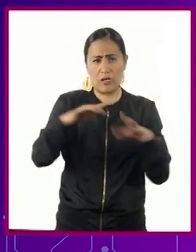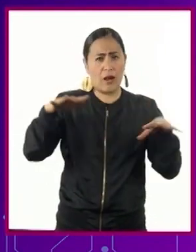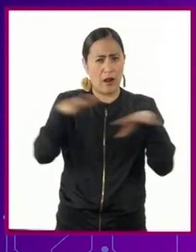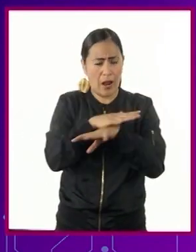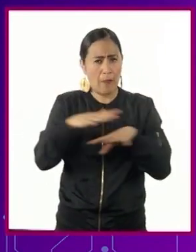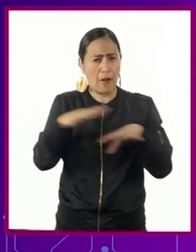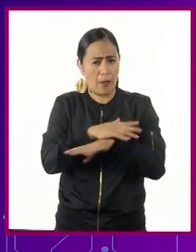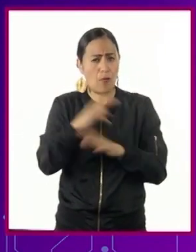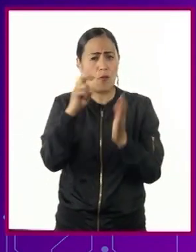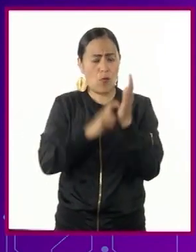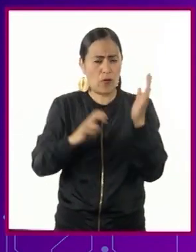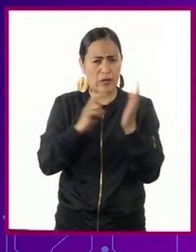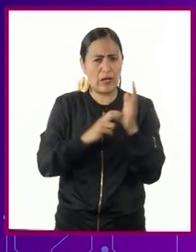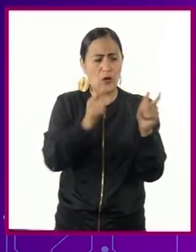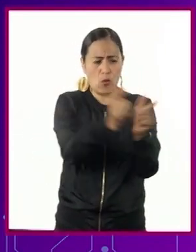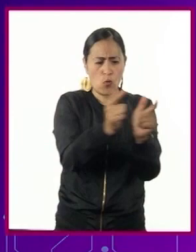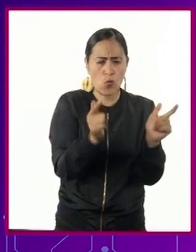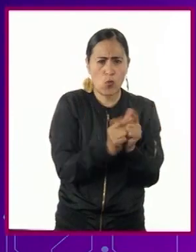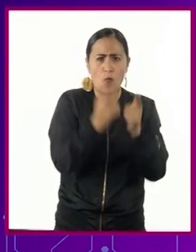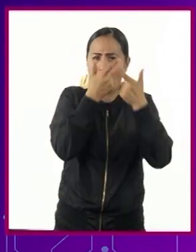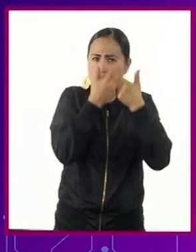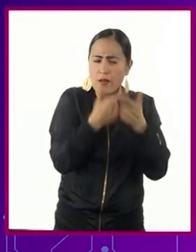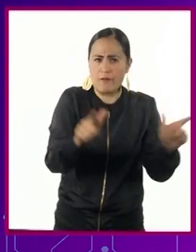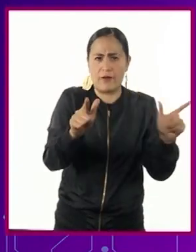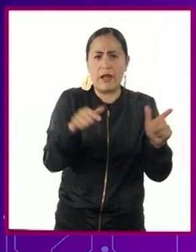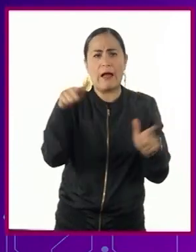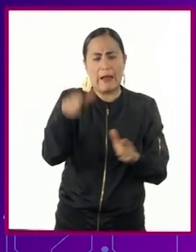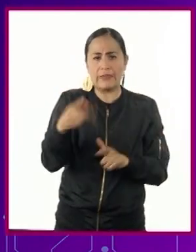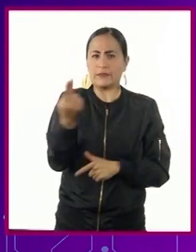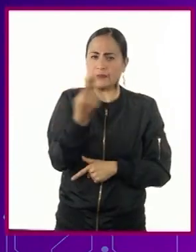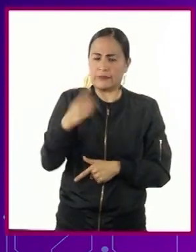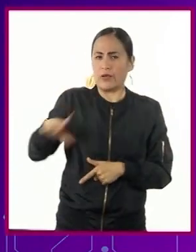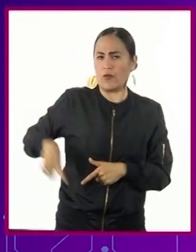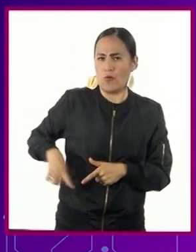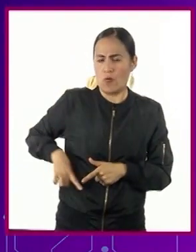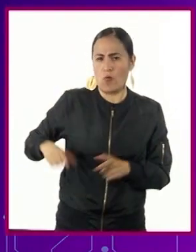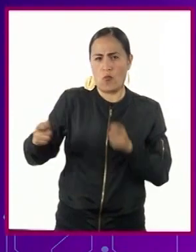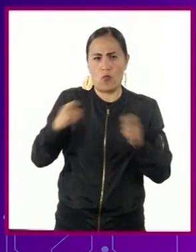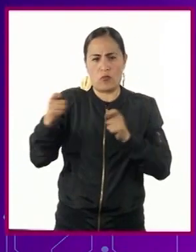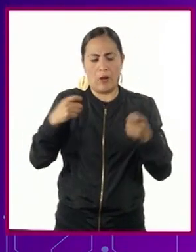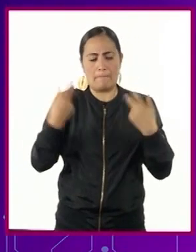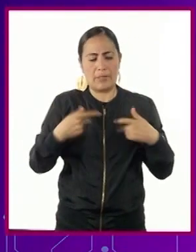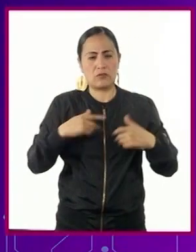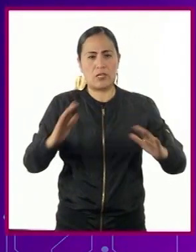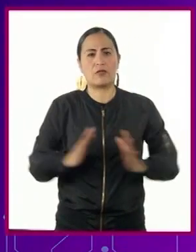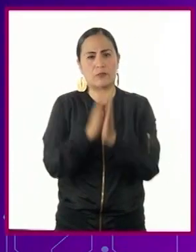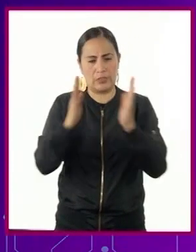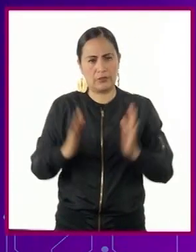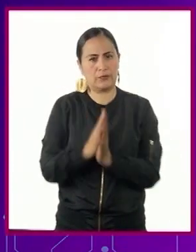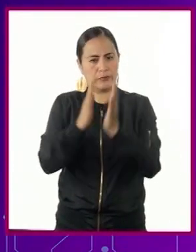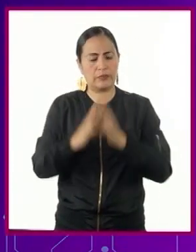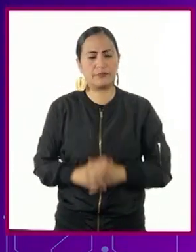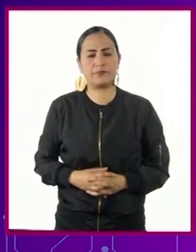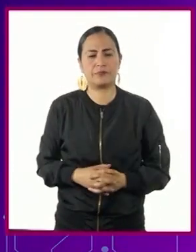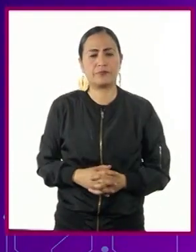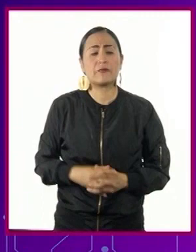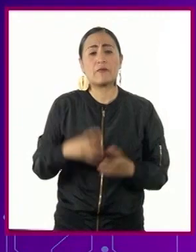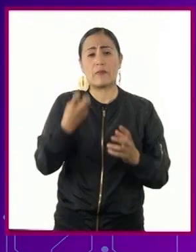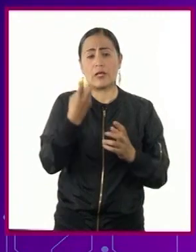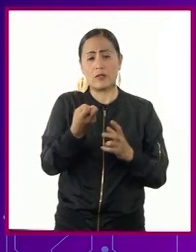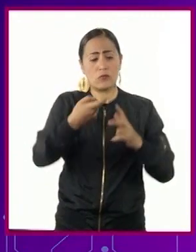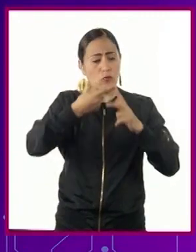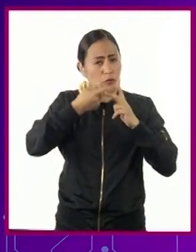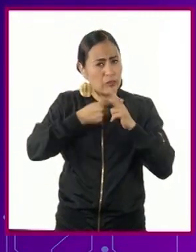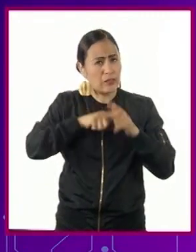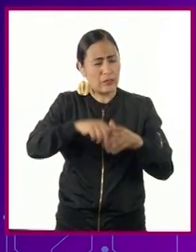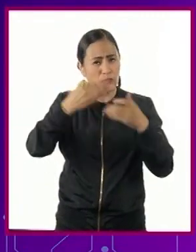decidido de los liberales para instituir una sociedad regulada por el Estado de Derecho. Fueron el punto de partida para la construcción de una